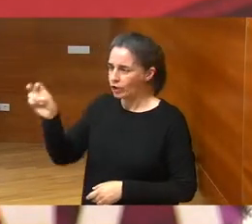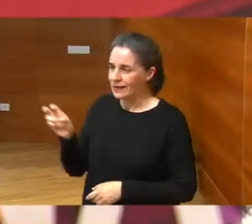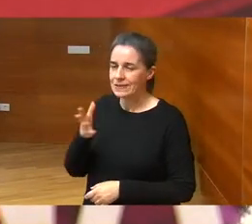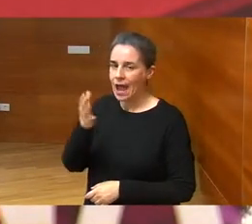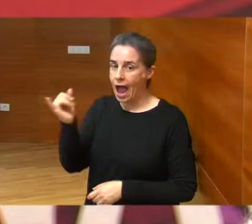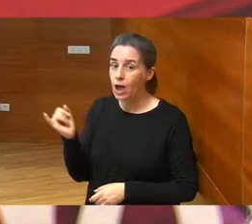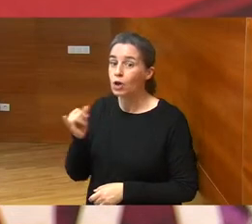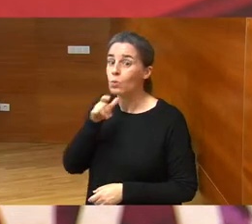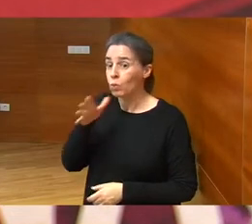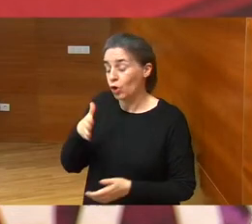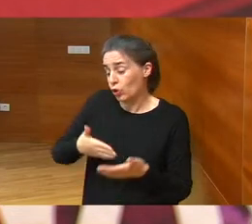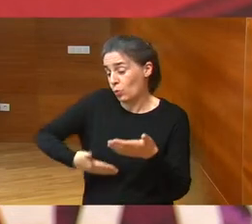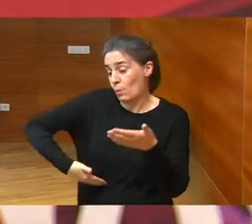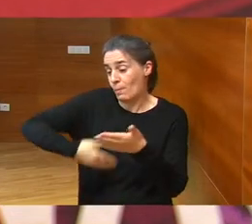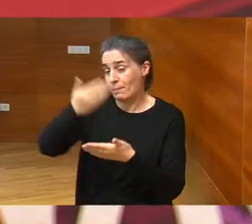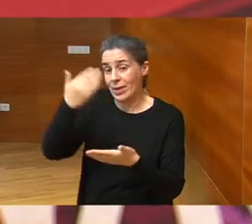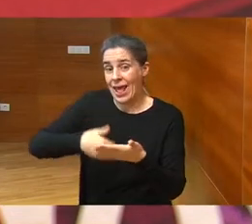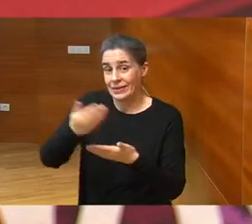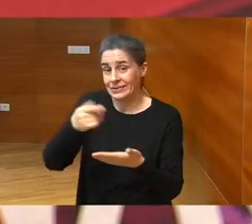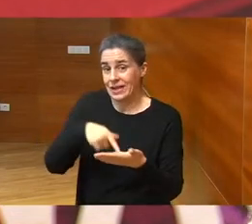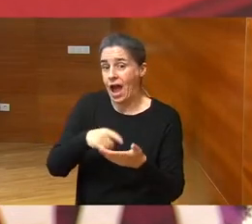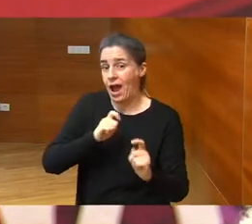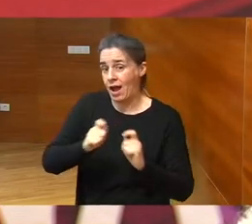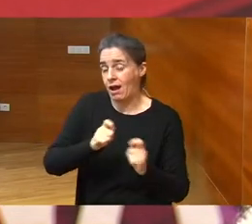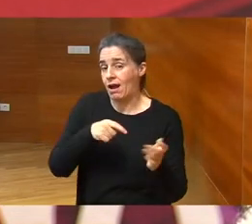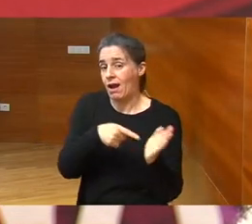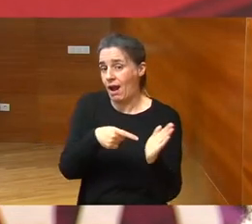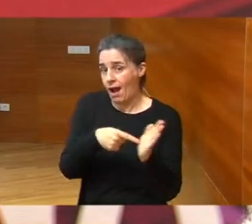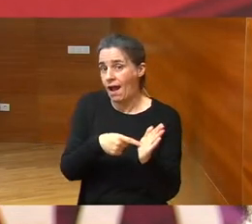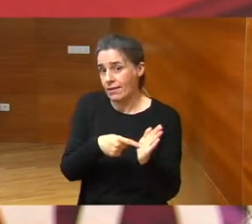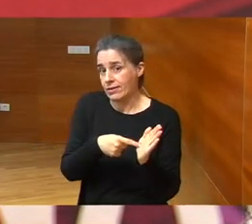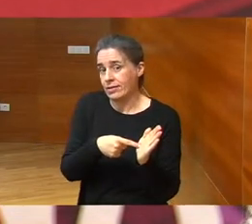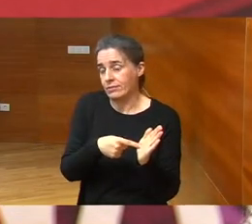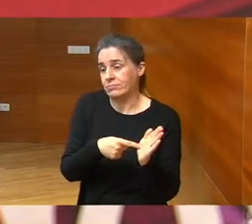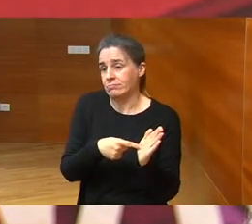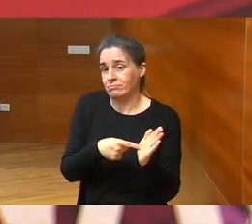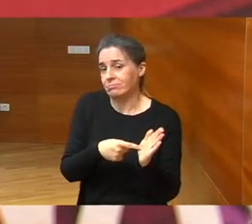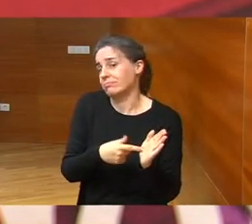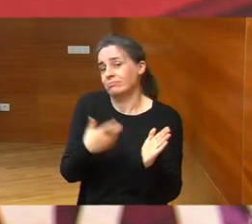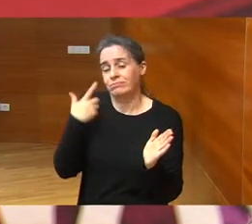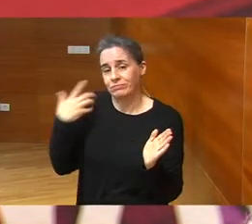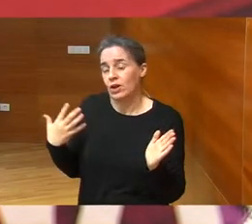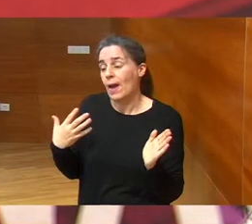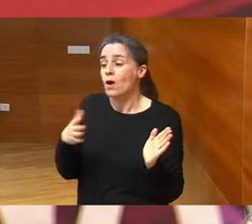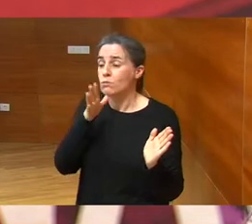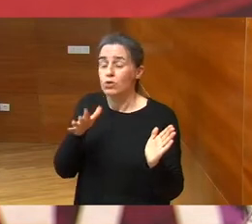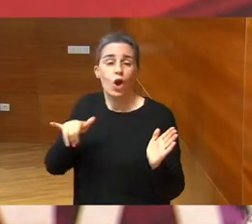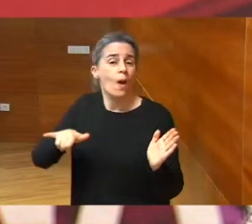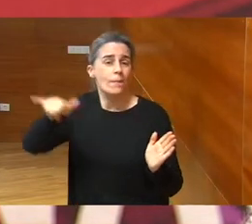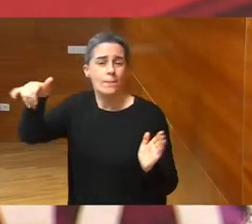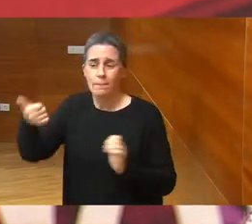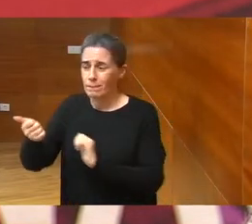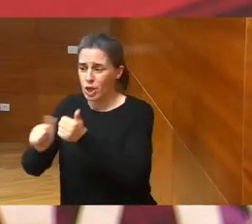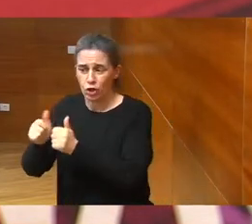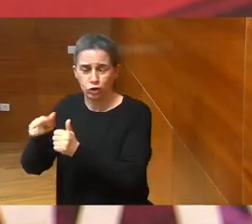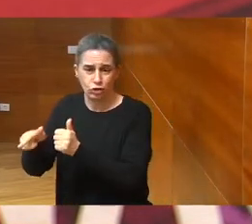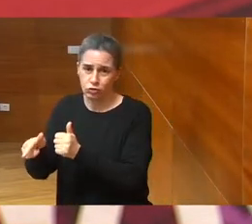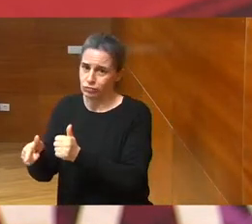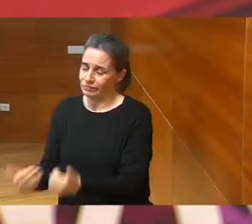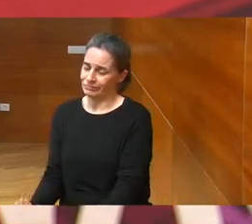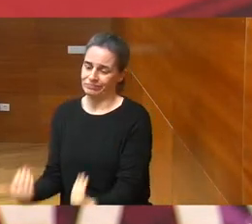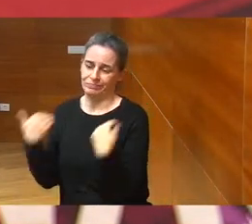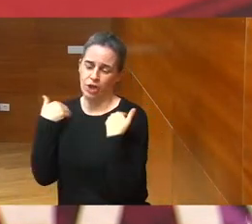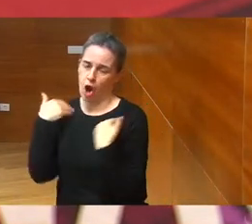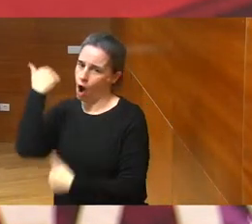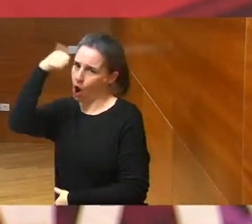fafía eco esto era un Aviación era un tema de omes totalmente pero facial